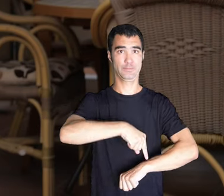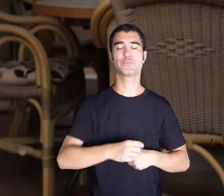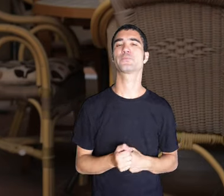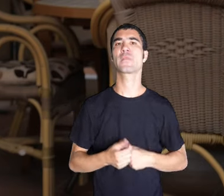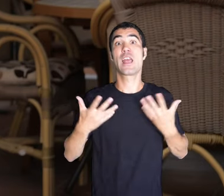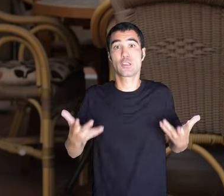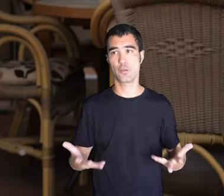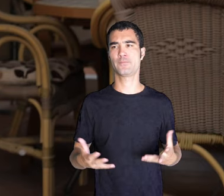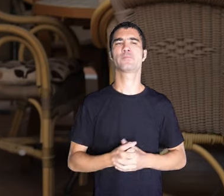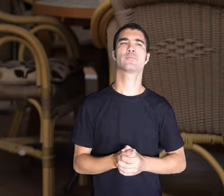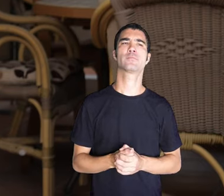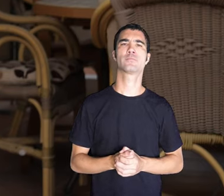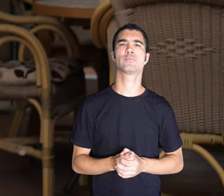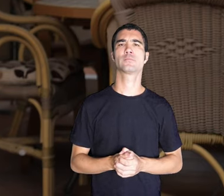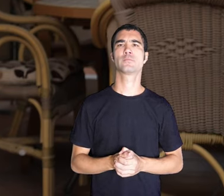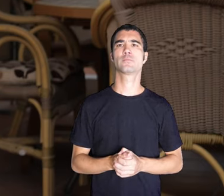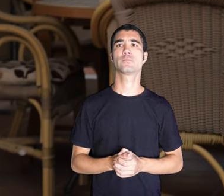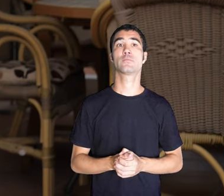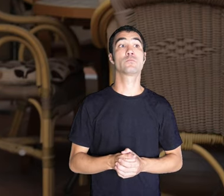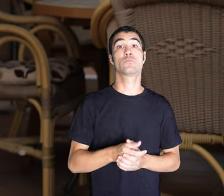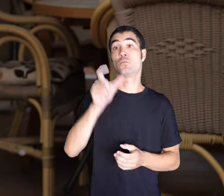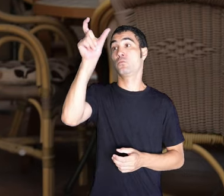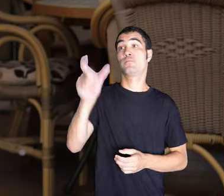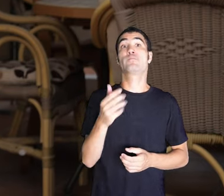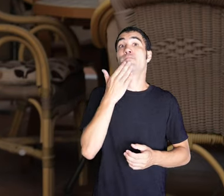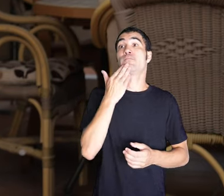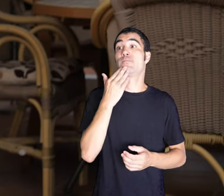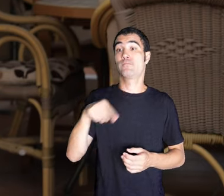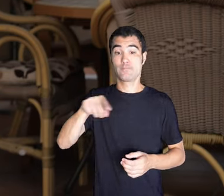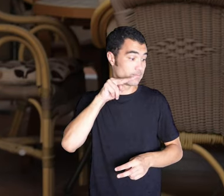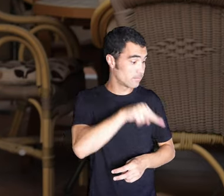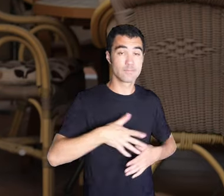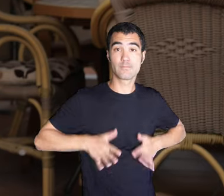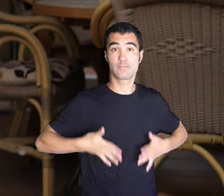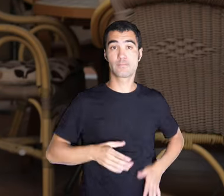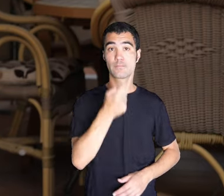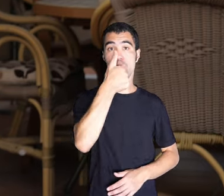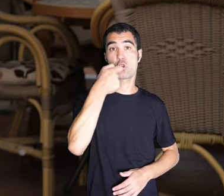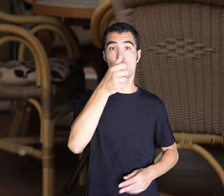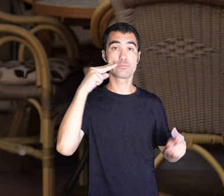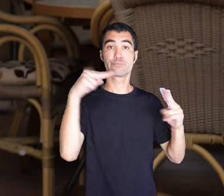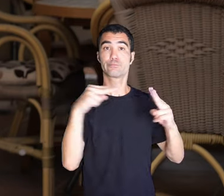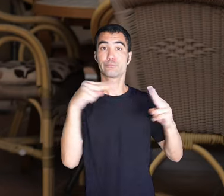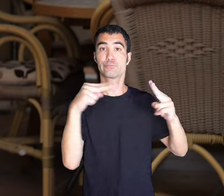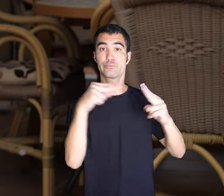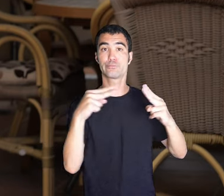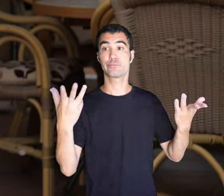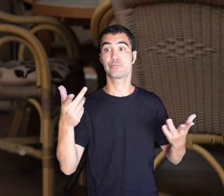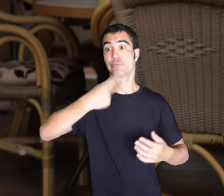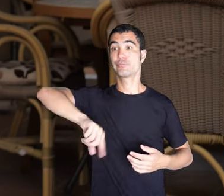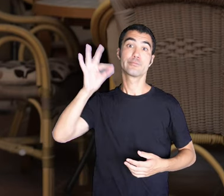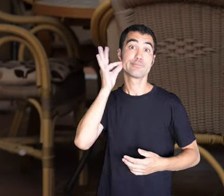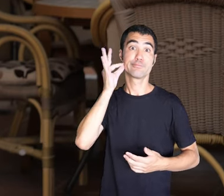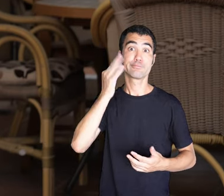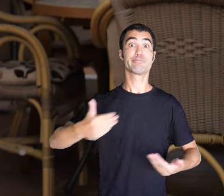Entonces, uno que los hijos no los veían mucho. Entonces las mujeres